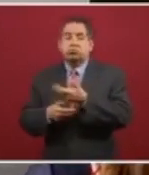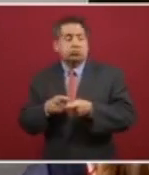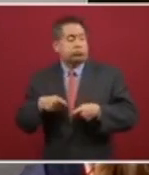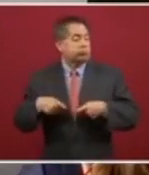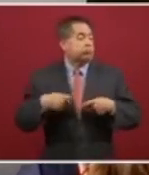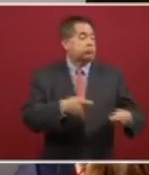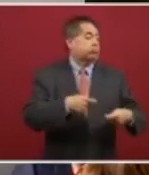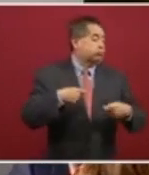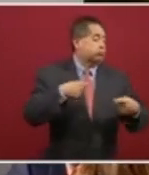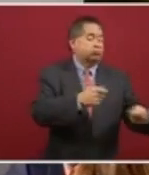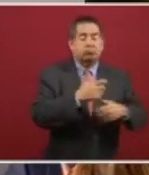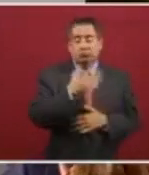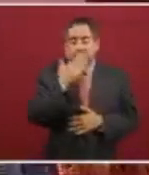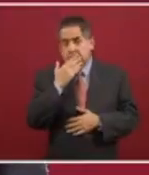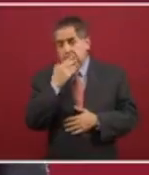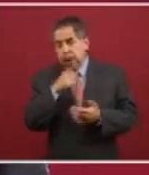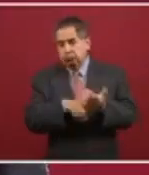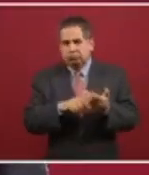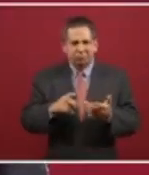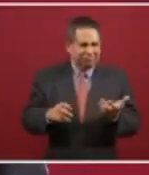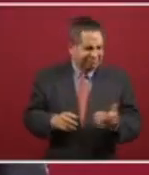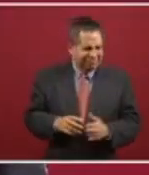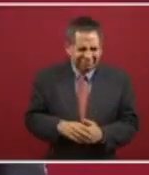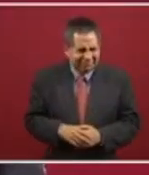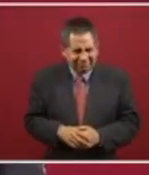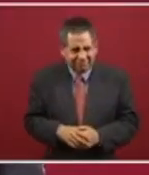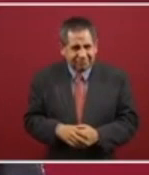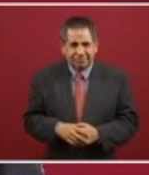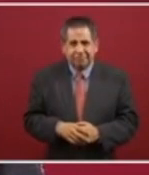de la aldea global,